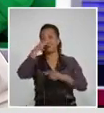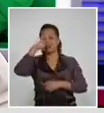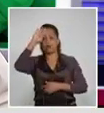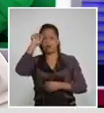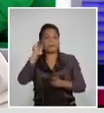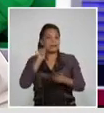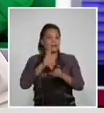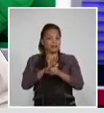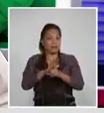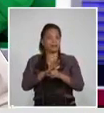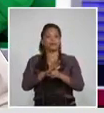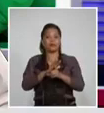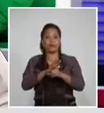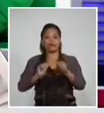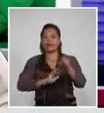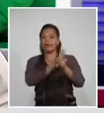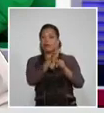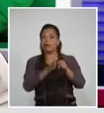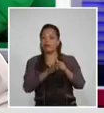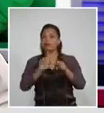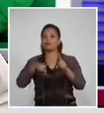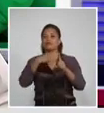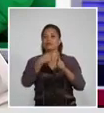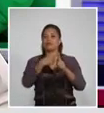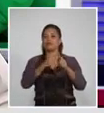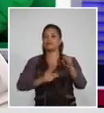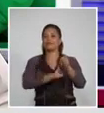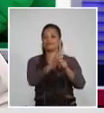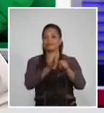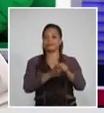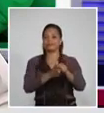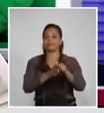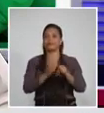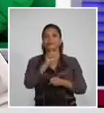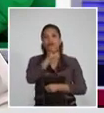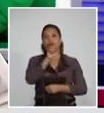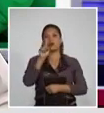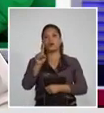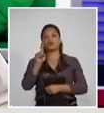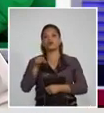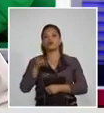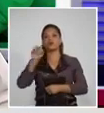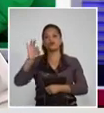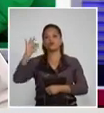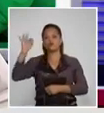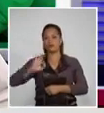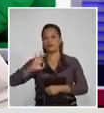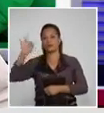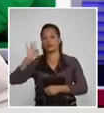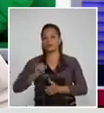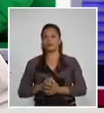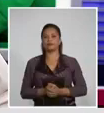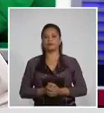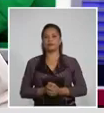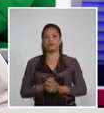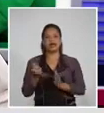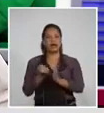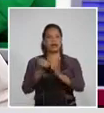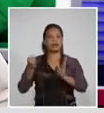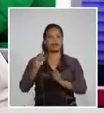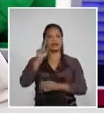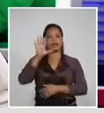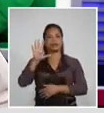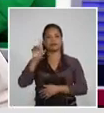de la pandemia con COVID-19, el 11,8%. Activos